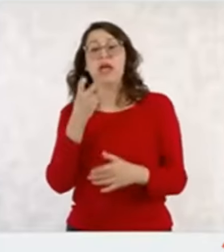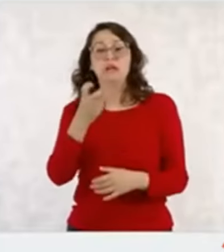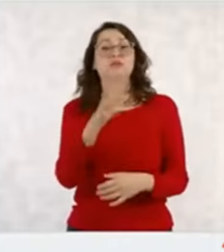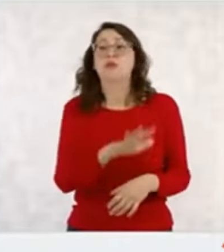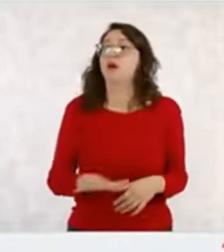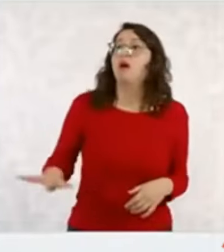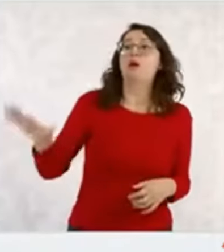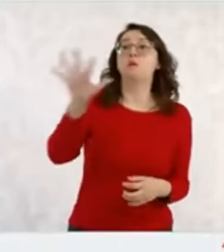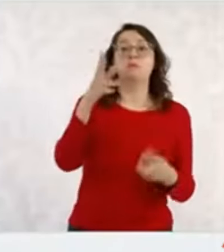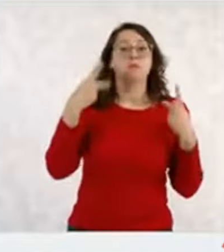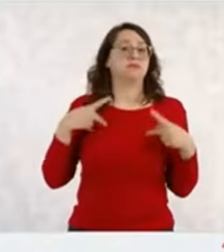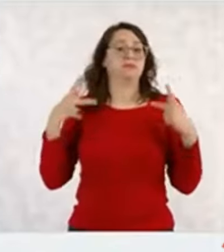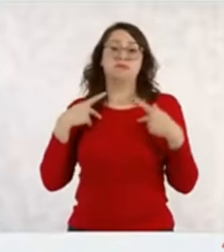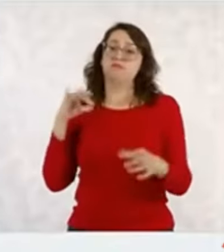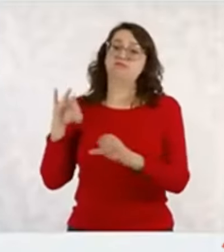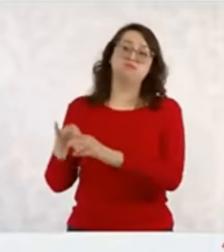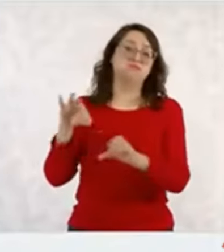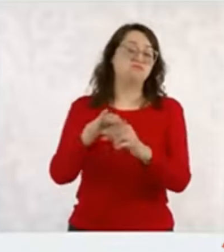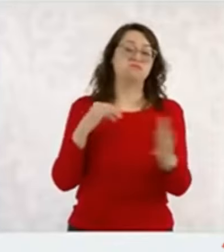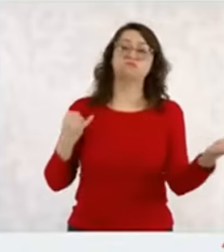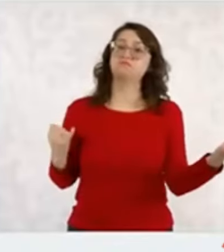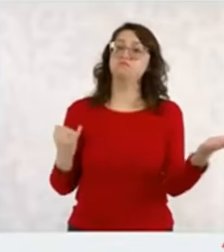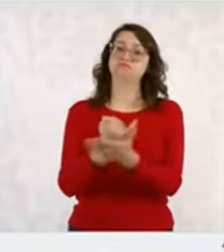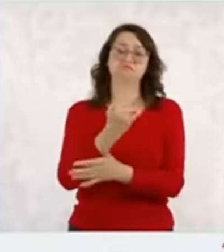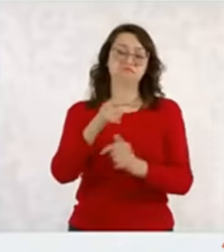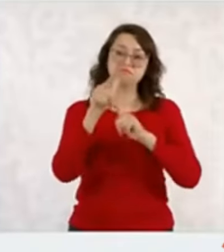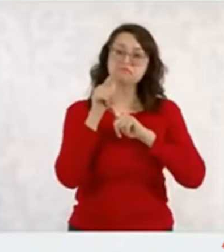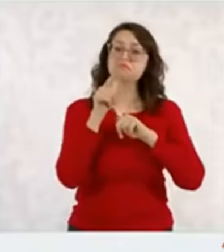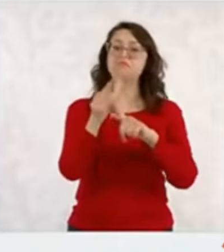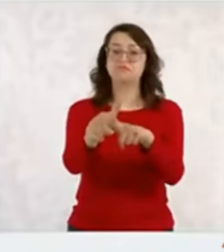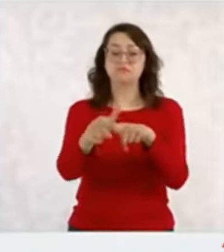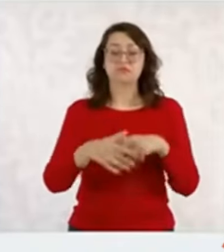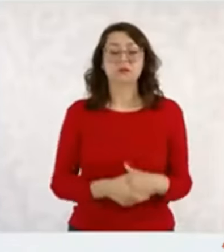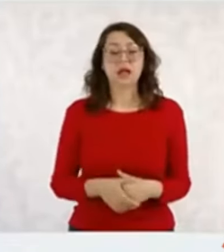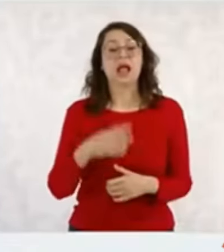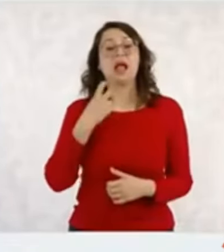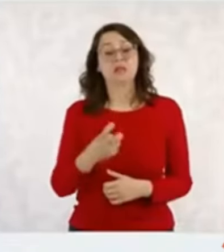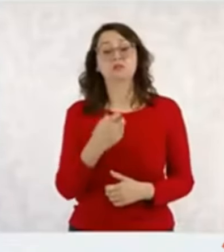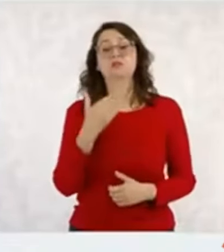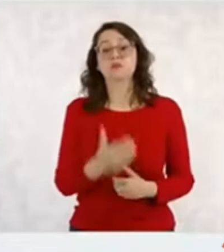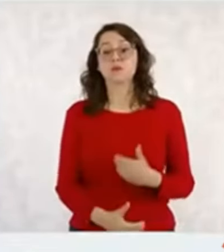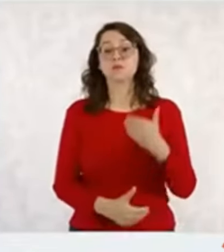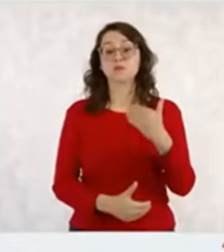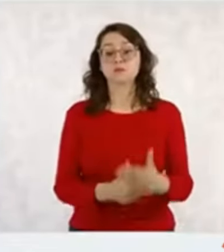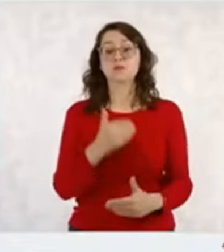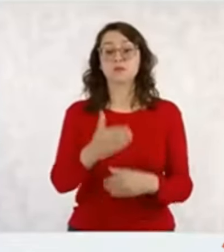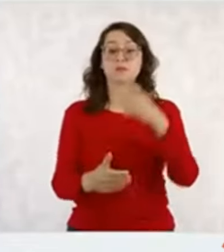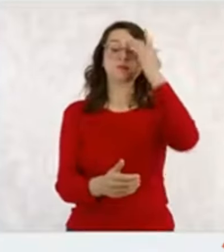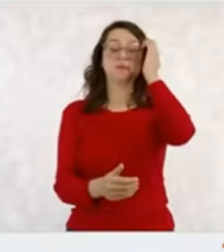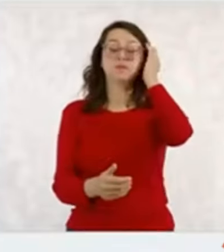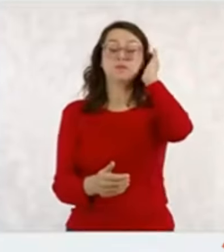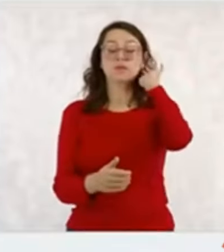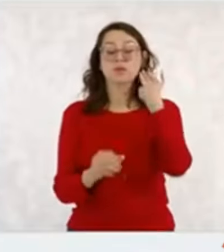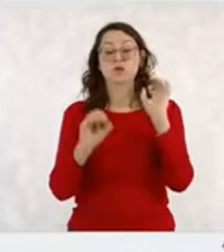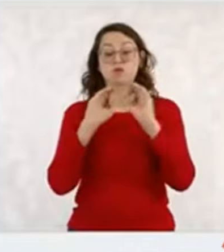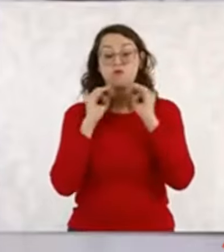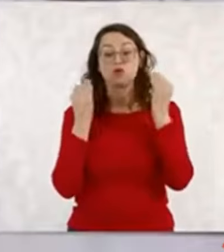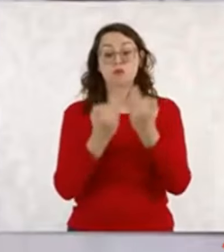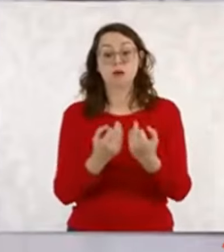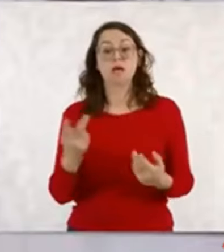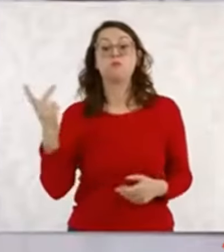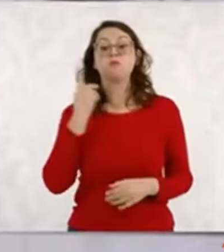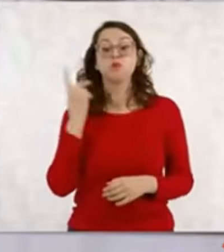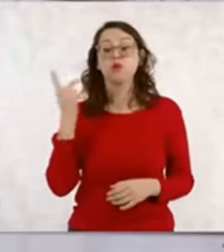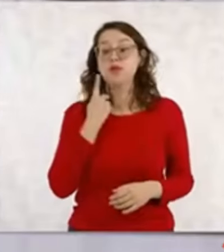Y hay muchos avances y un modelo económico, político, ético,